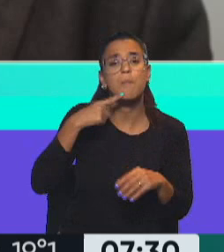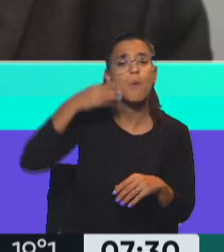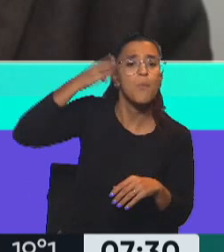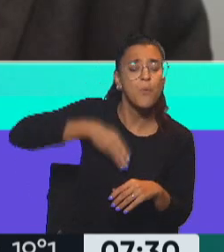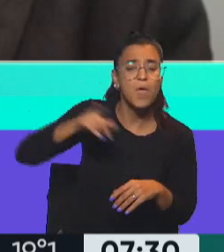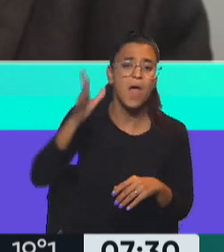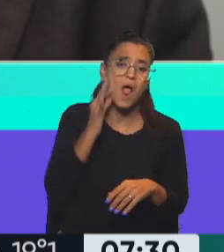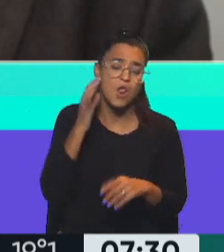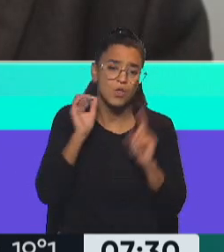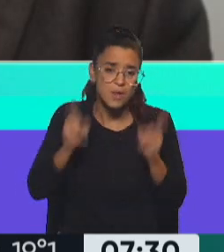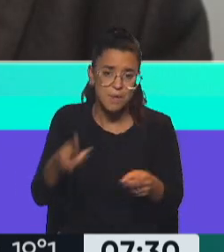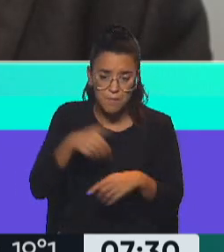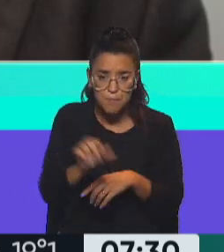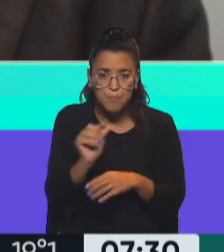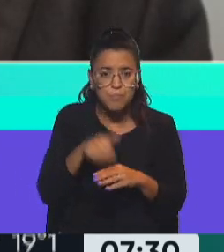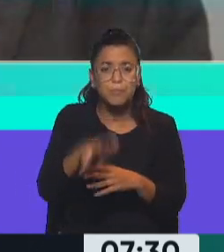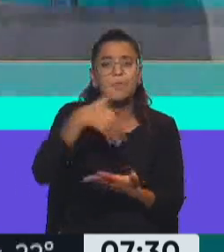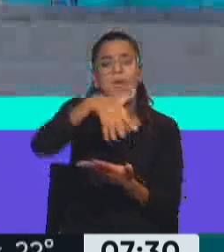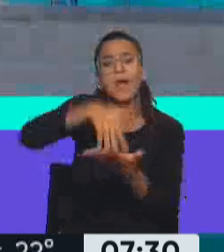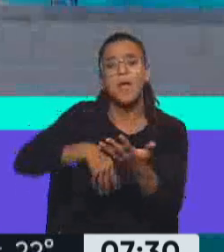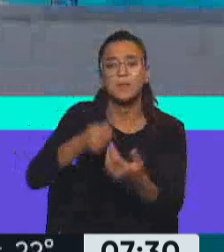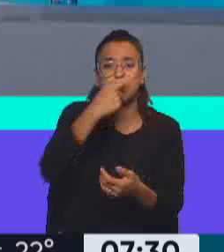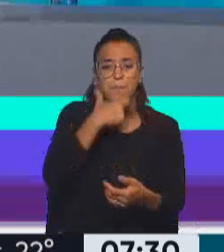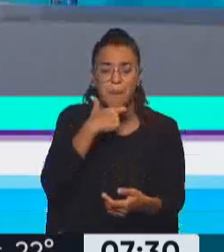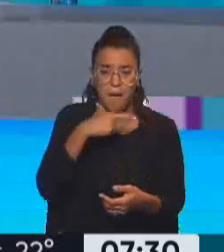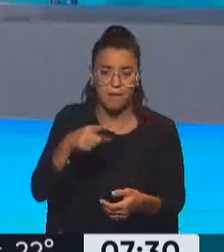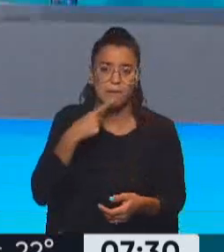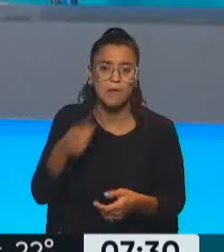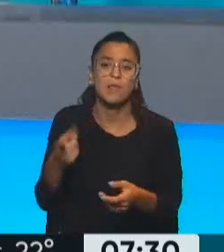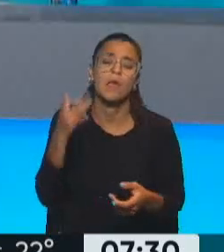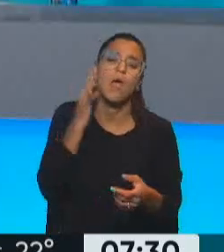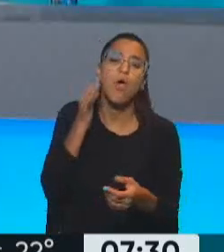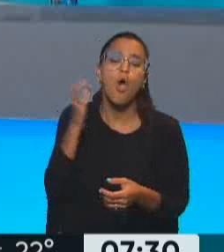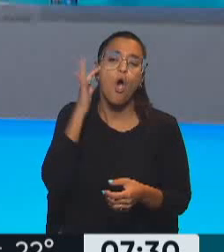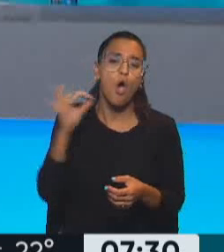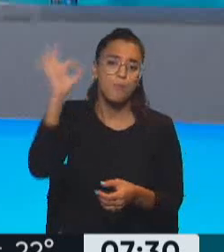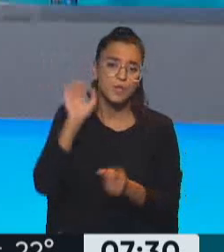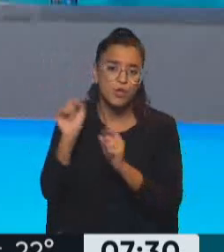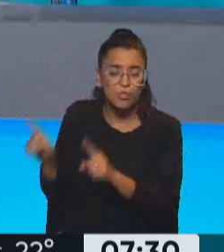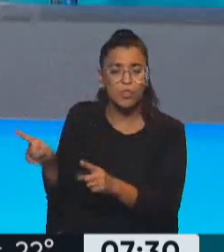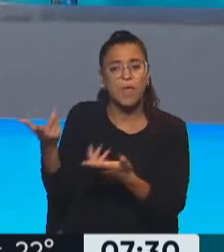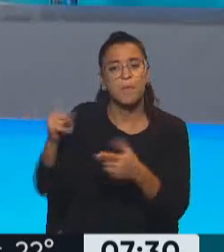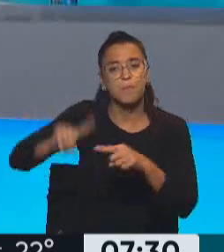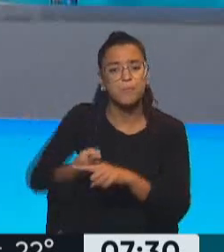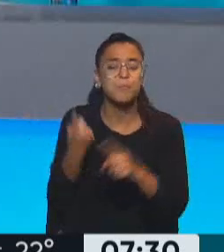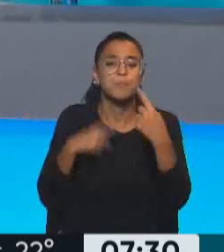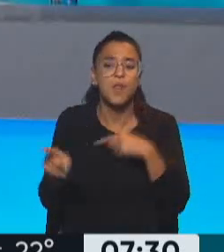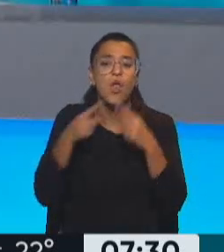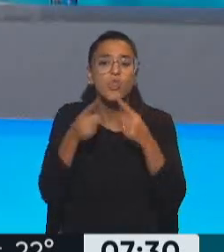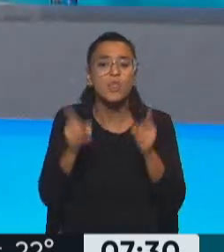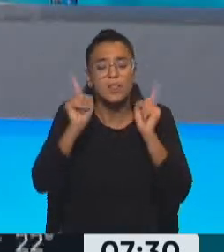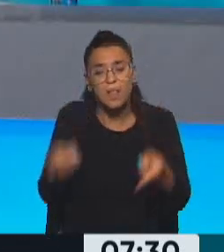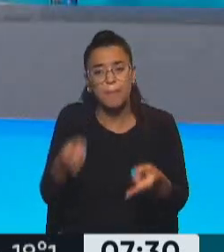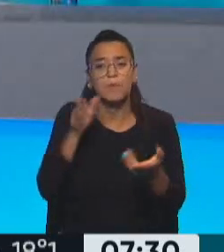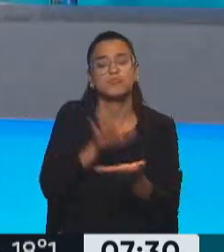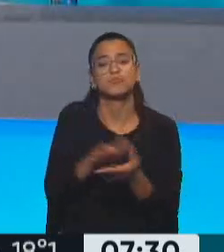Vero algo que también trascendió en las últimas horas, fue una carta de Mauricio Macri a propósito justamente de un posicionamiento político en general del país, pero en el que se refiere también a